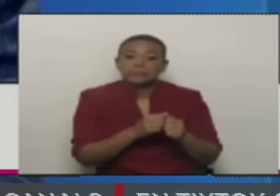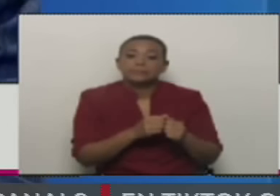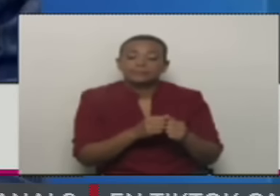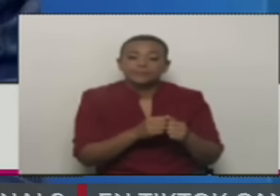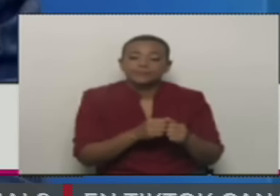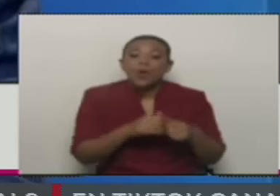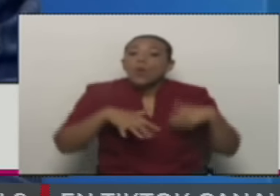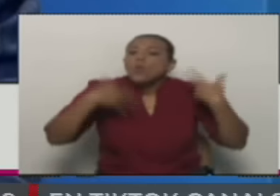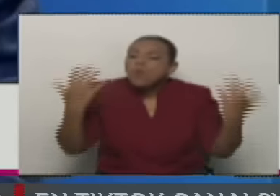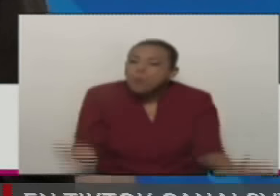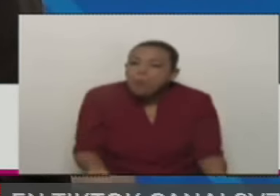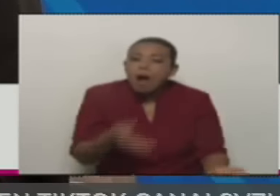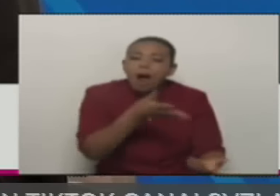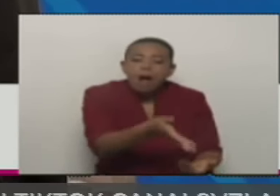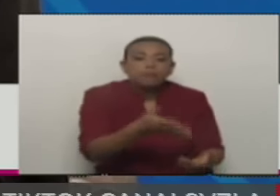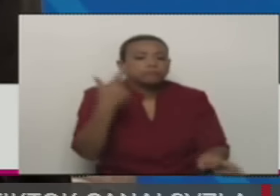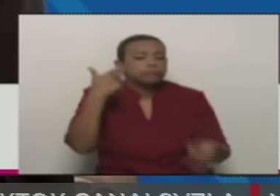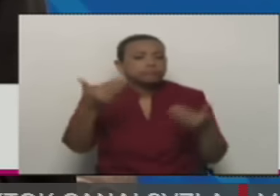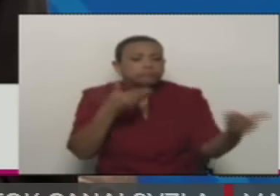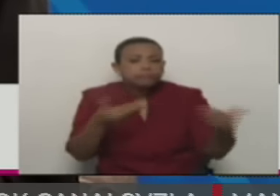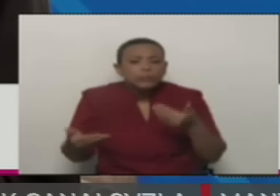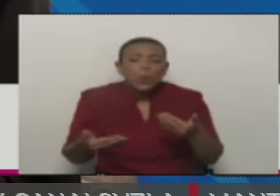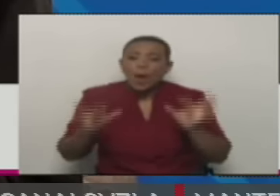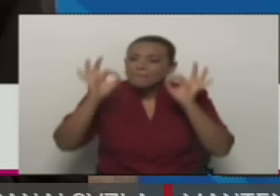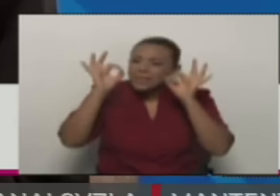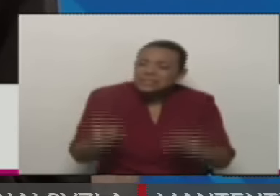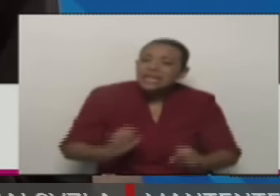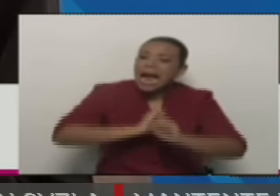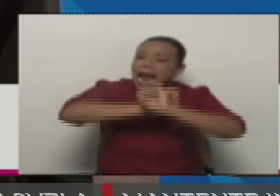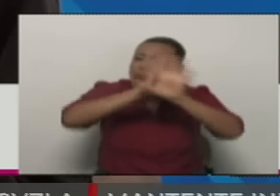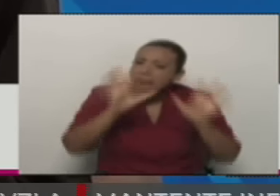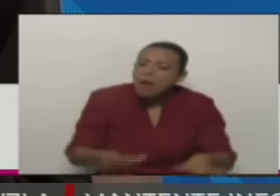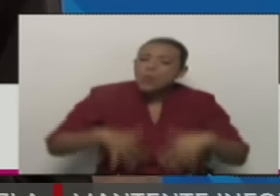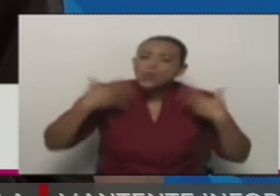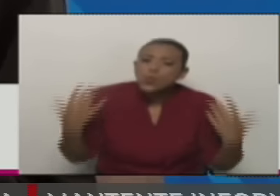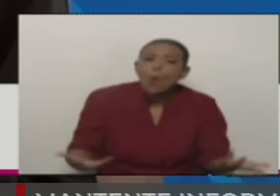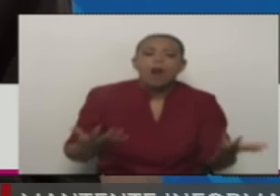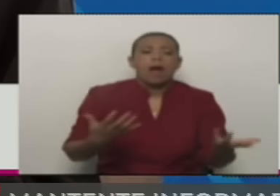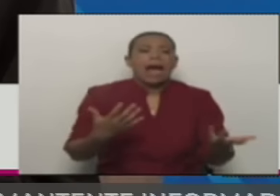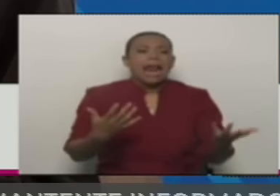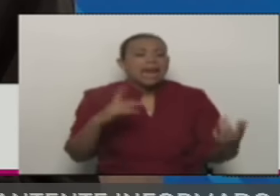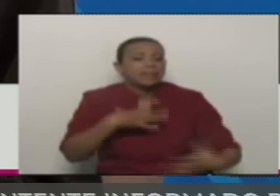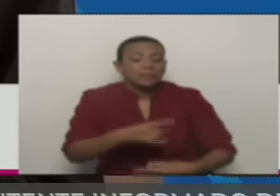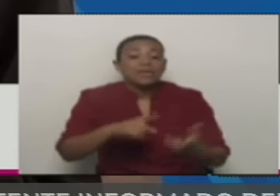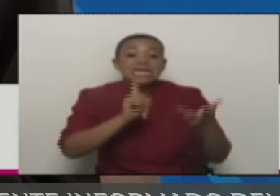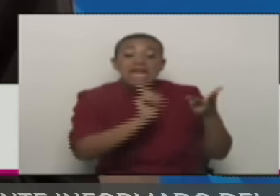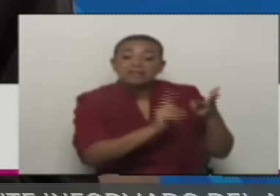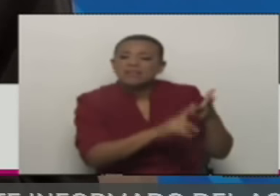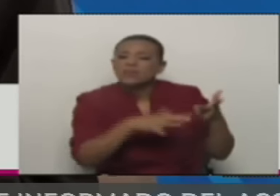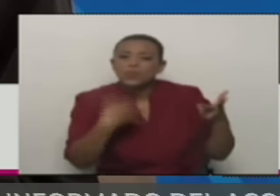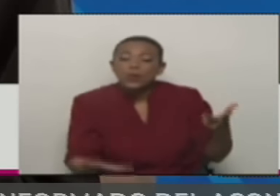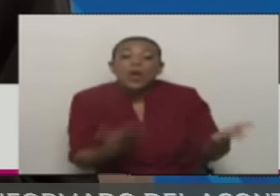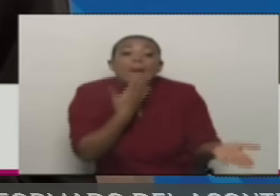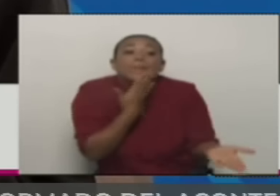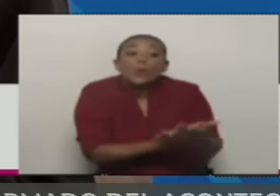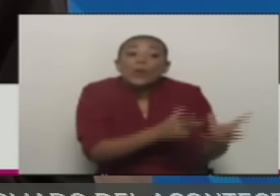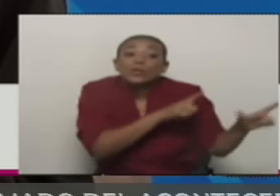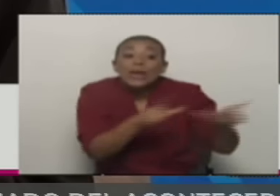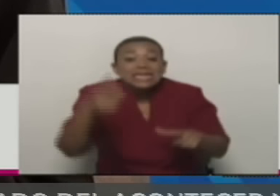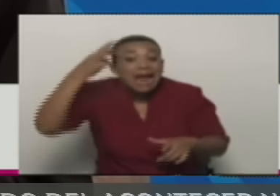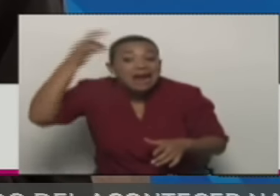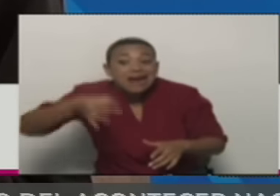que es definir la territorialización y la precisión concreta de correcto. Lo que sería la agenda de acción. Y el tercer punto son las propuestas para